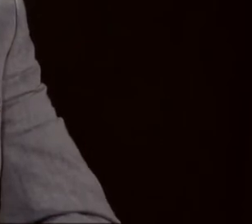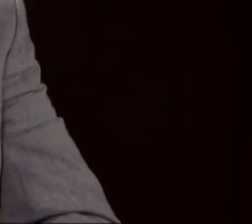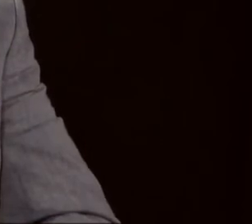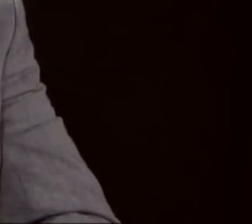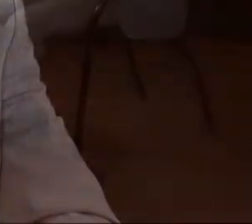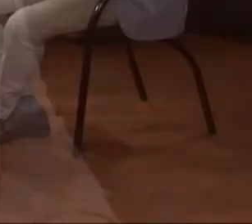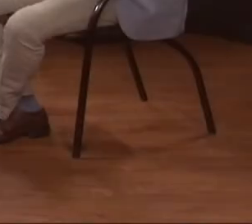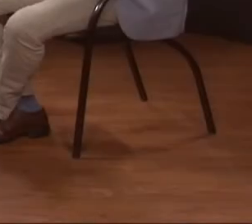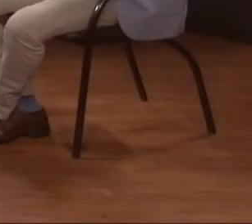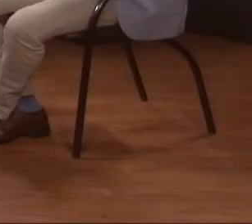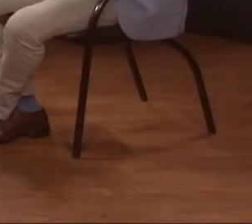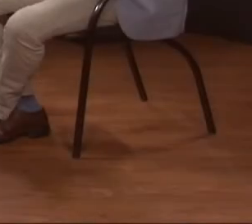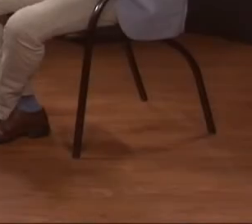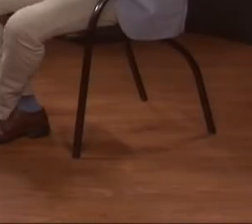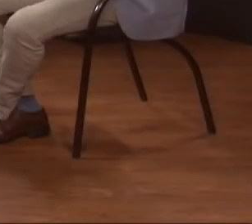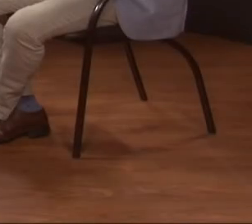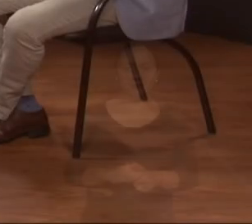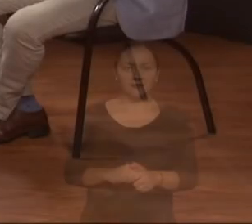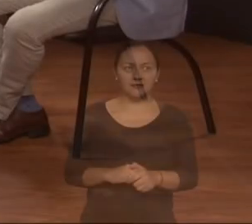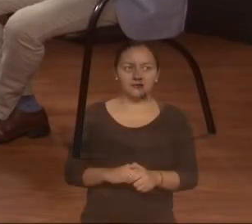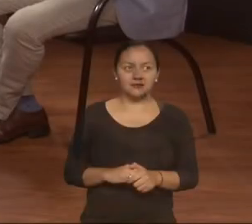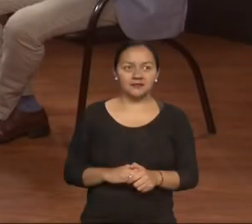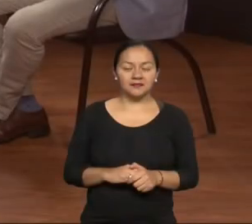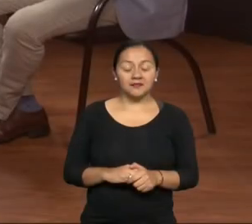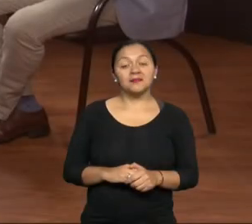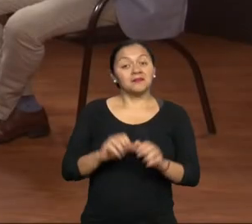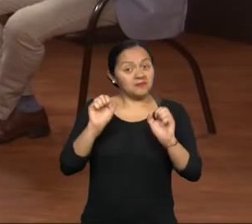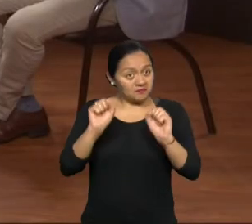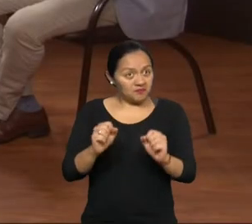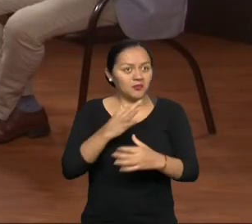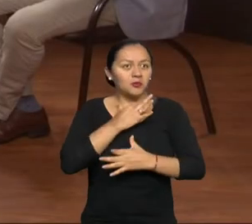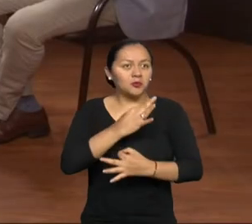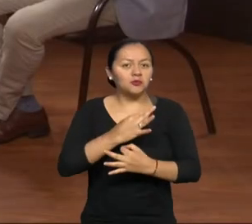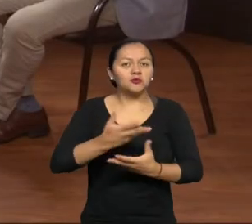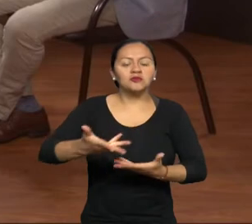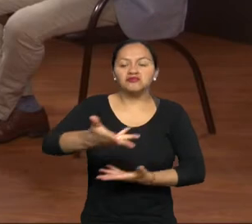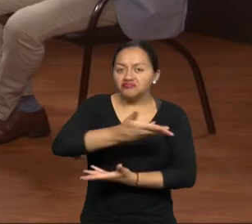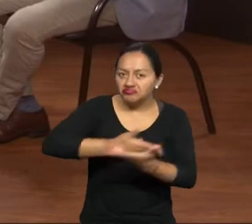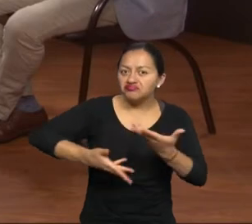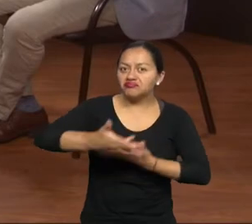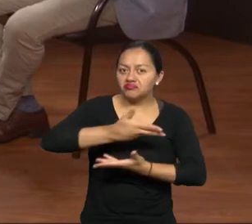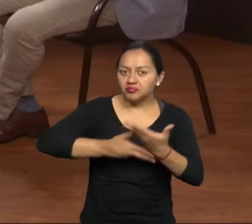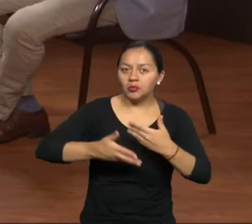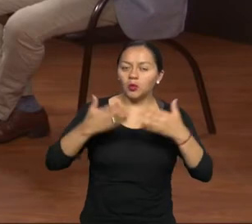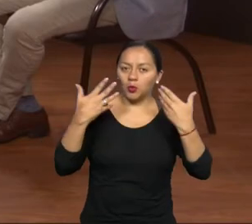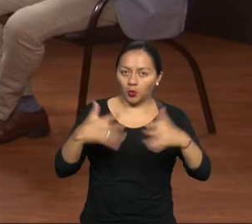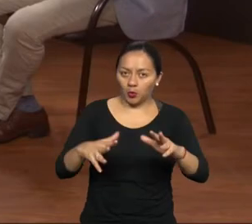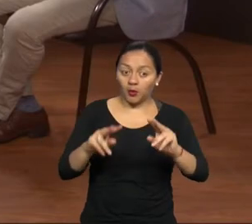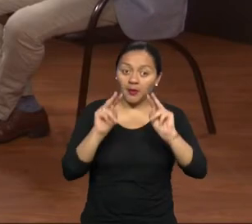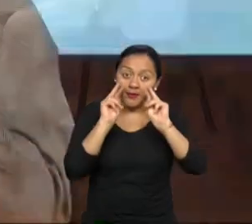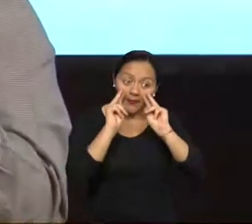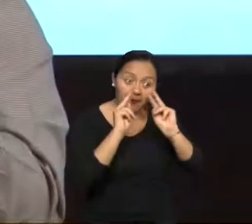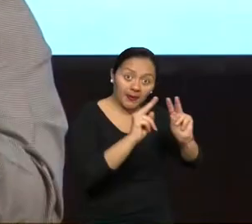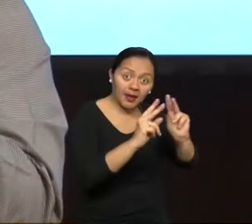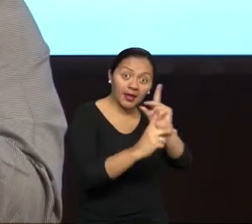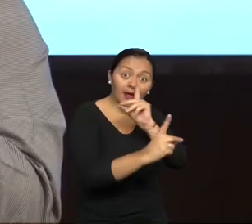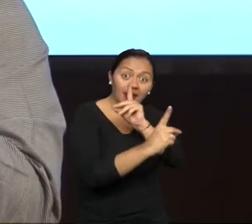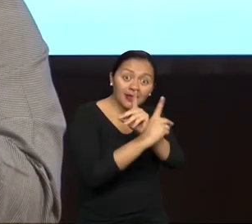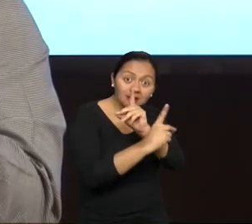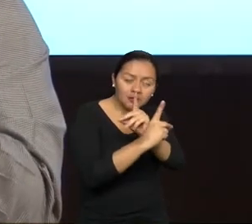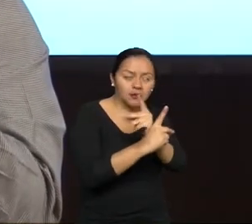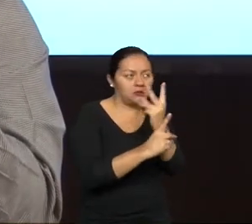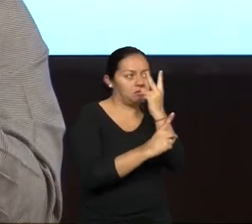presidente de FEDEBDAL. Un gusto poder compartir contigo. Hemos ido viendo que la discapacidad sensorial